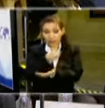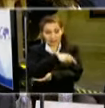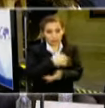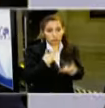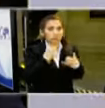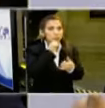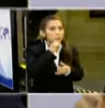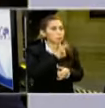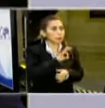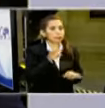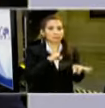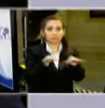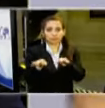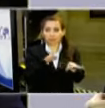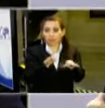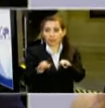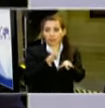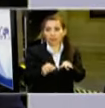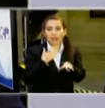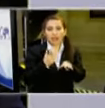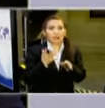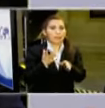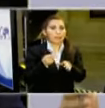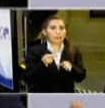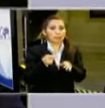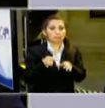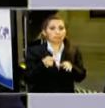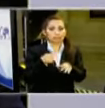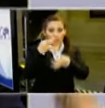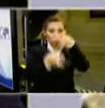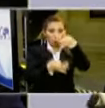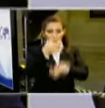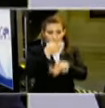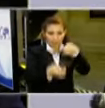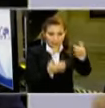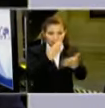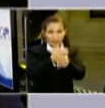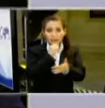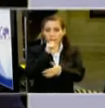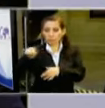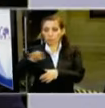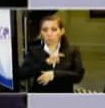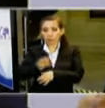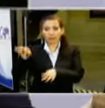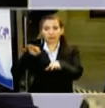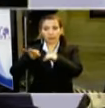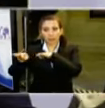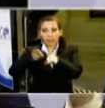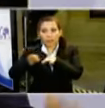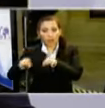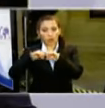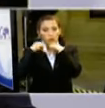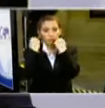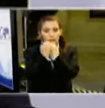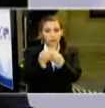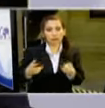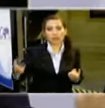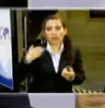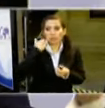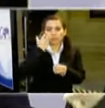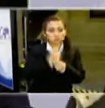también pueden trabajar en el Poder Judicial, esos muchachos también pueden trabajar en las organizaciones no